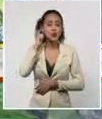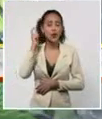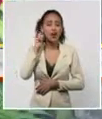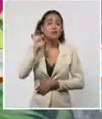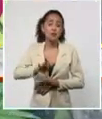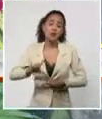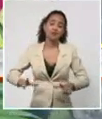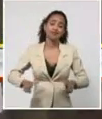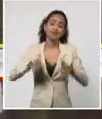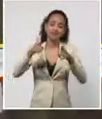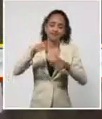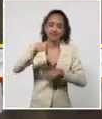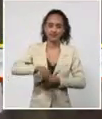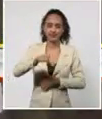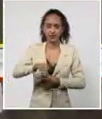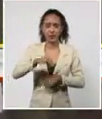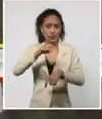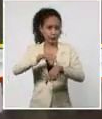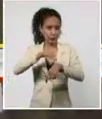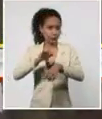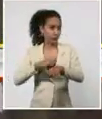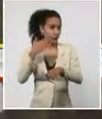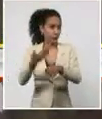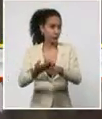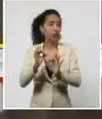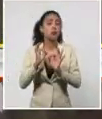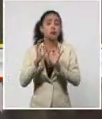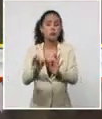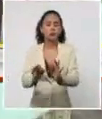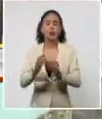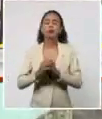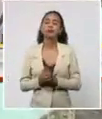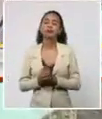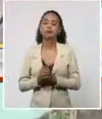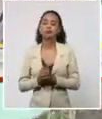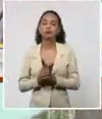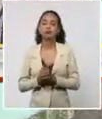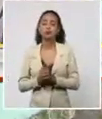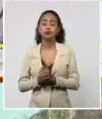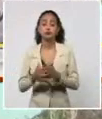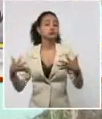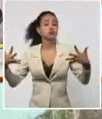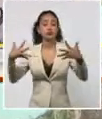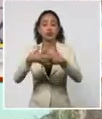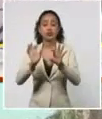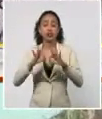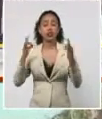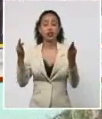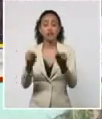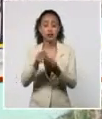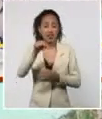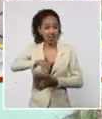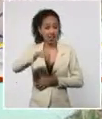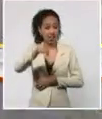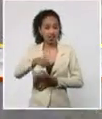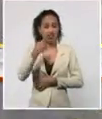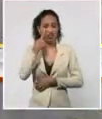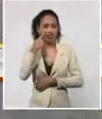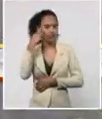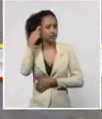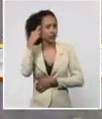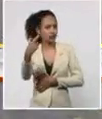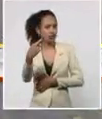este aniversario. Minutos después ocurrió el encuentro, el tradicional encuentro entre las familias remedianas y santaclareñas, rememorando lo que sucedió